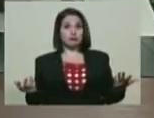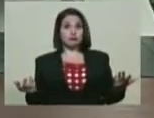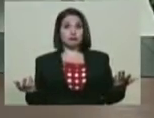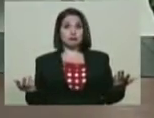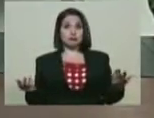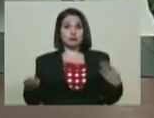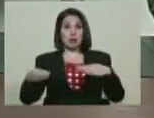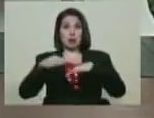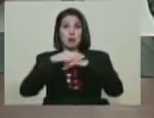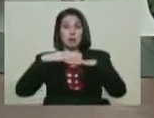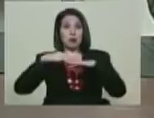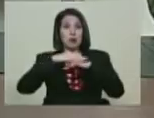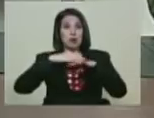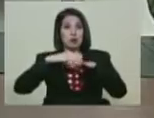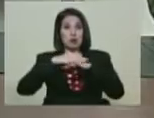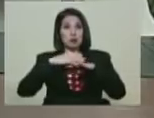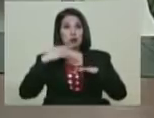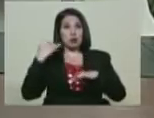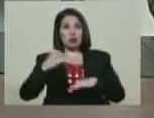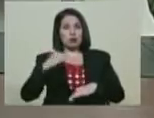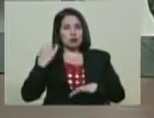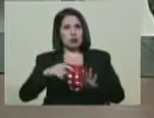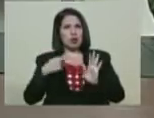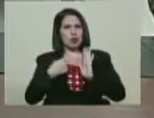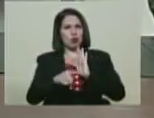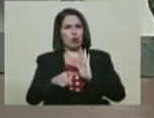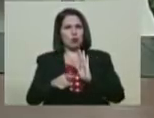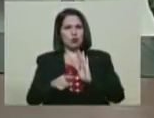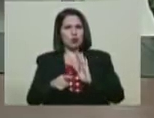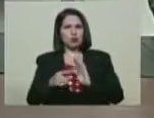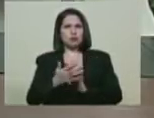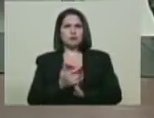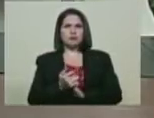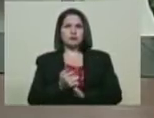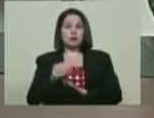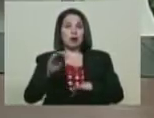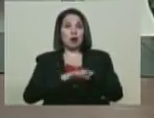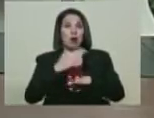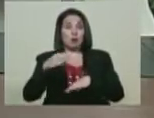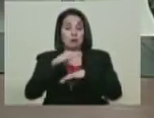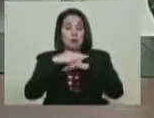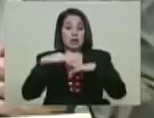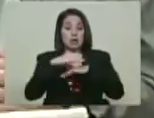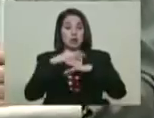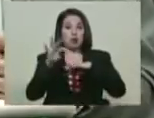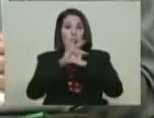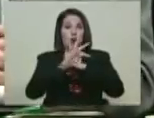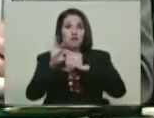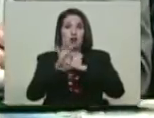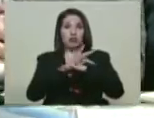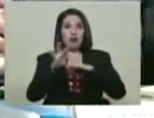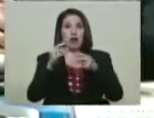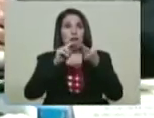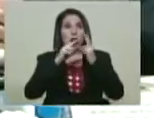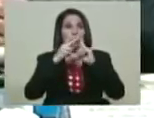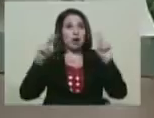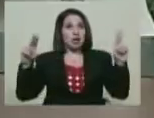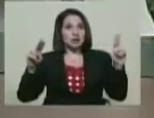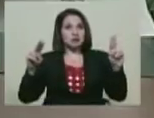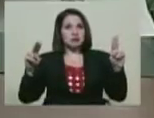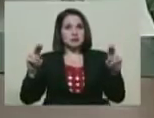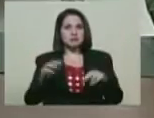El ministro Izquierdo Torre, quien fue comandante del ejército, porque es ministro de Frontera, de Paz. Al